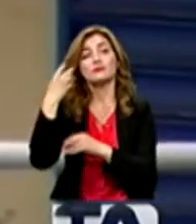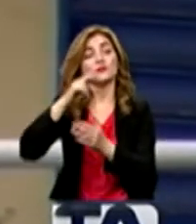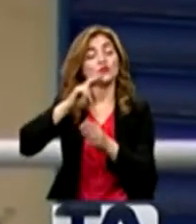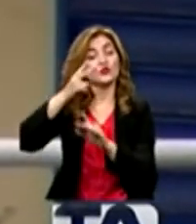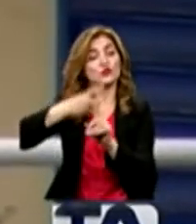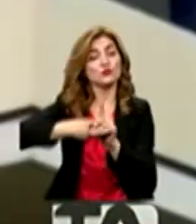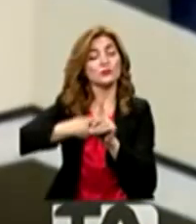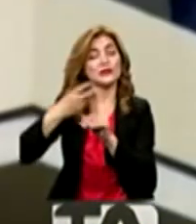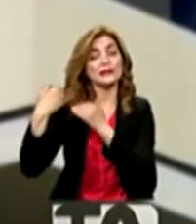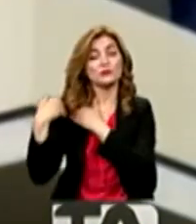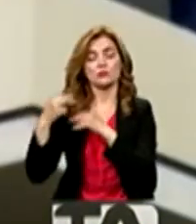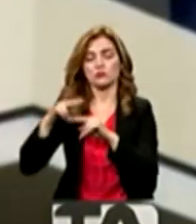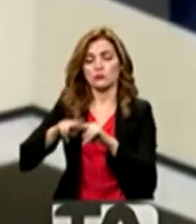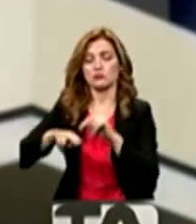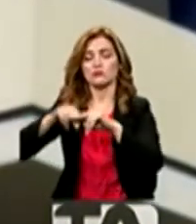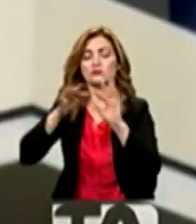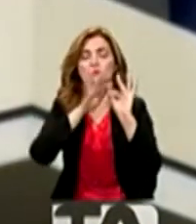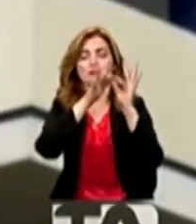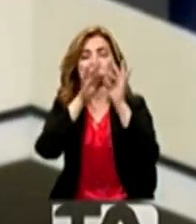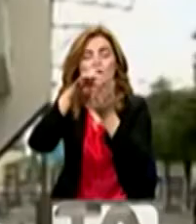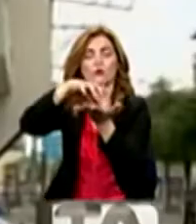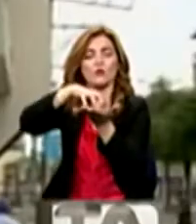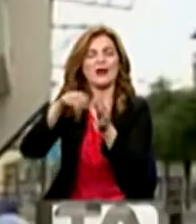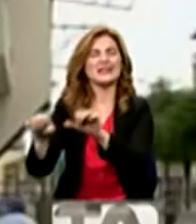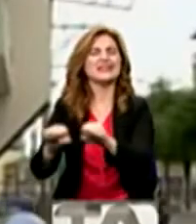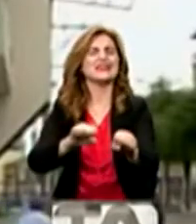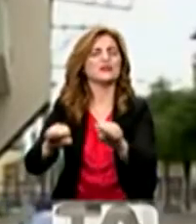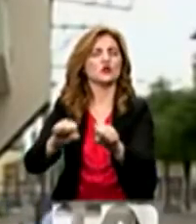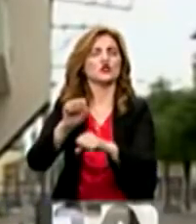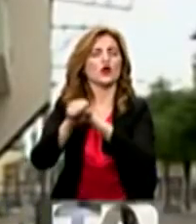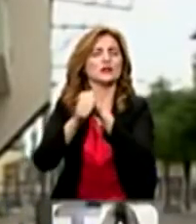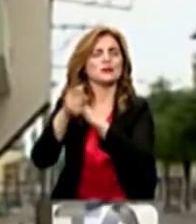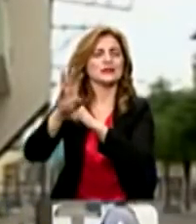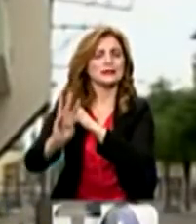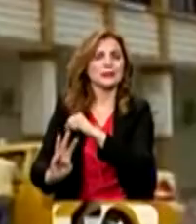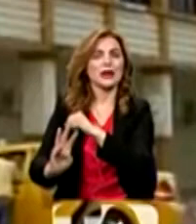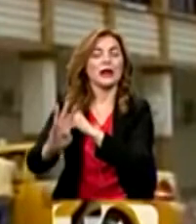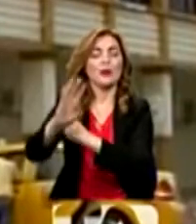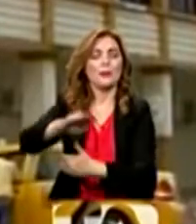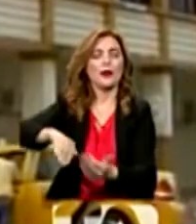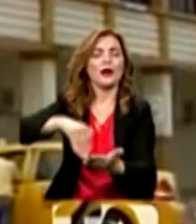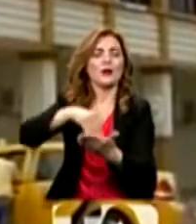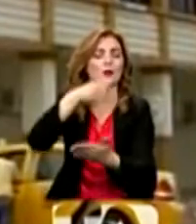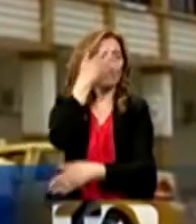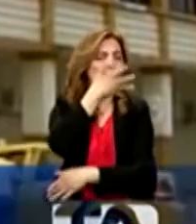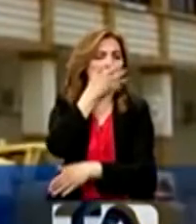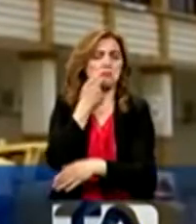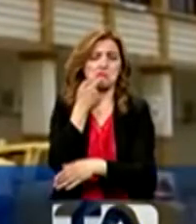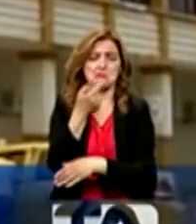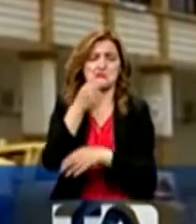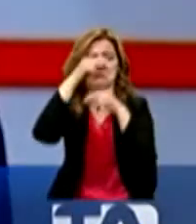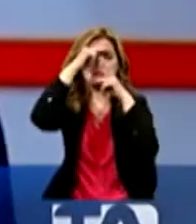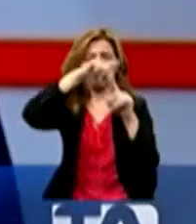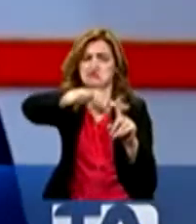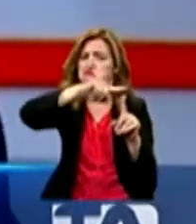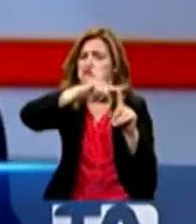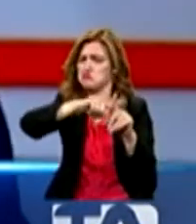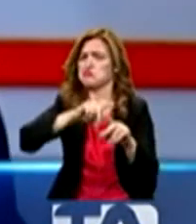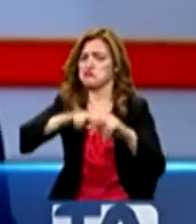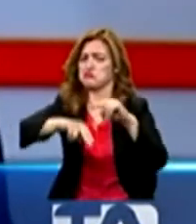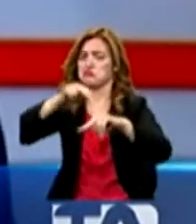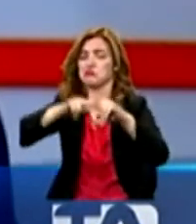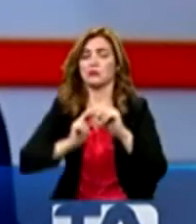de la reconstrucción en las provincias afectadas por el terremoto del 2016. Aseguró que hay avances y buenas noticias. El hospital